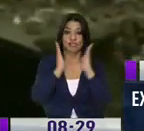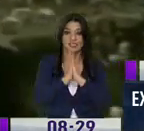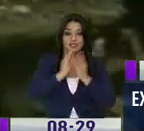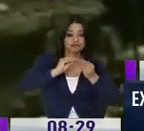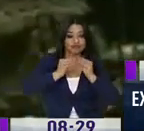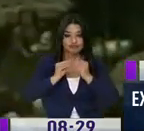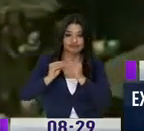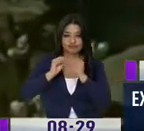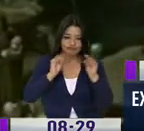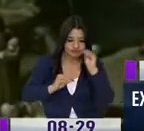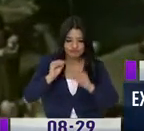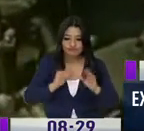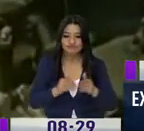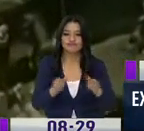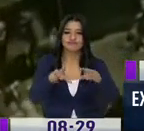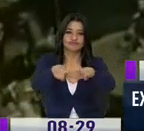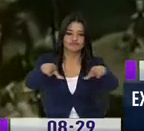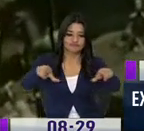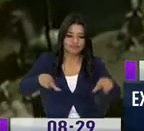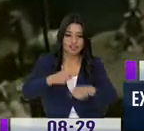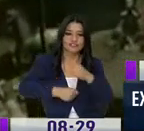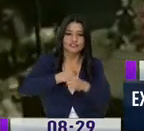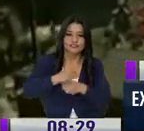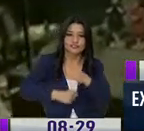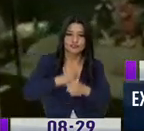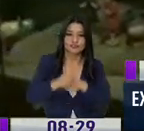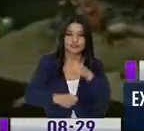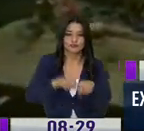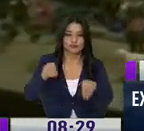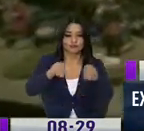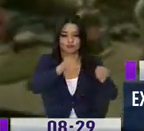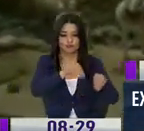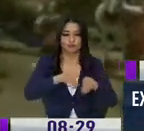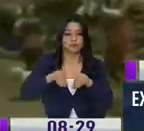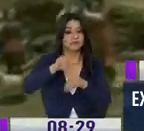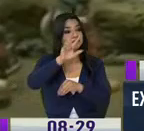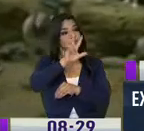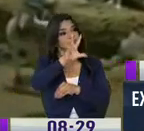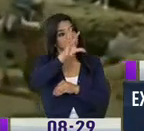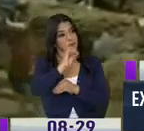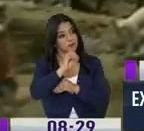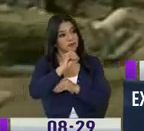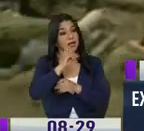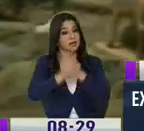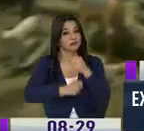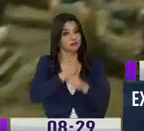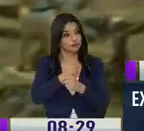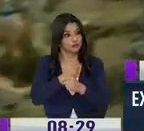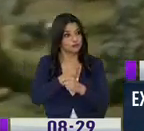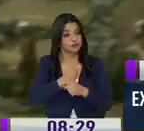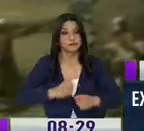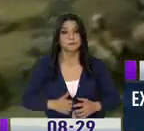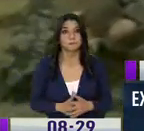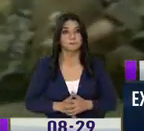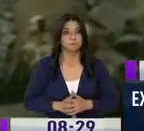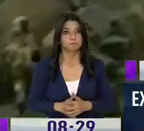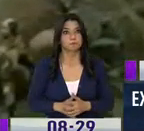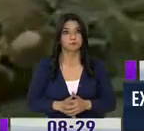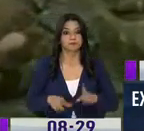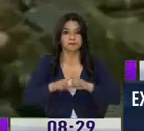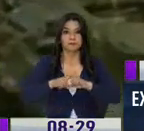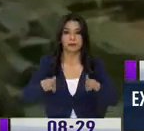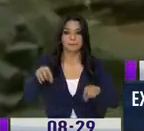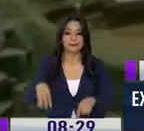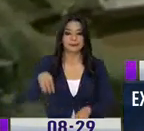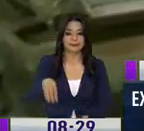ido poniendo a lo largo de los años. Como usted lo mencionaba, tiene más de 350 años, son decenas de